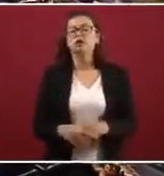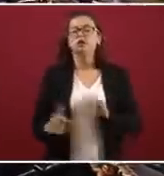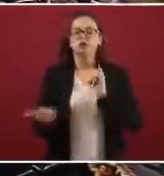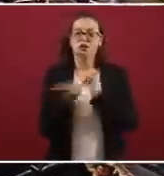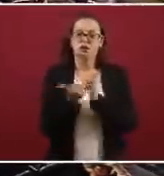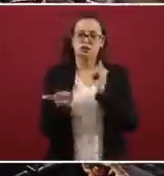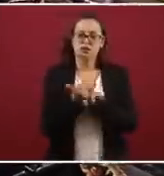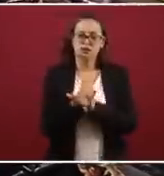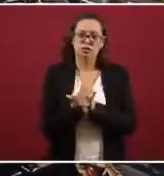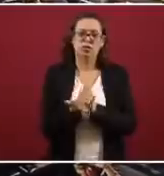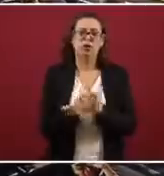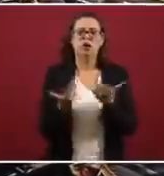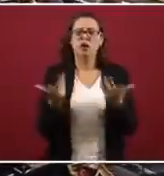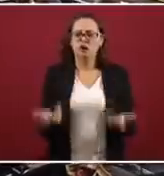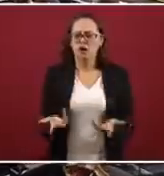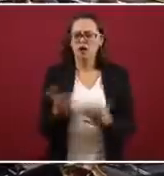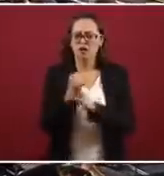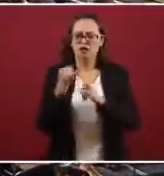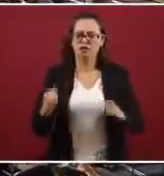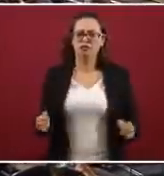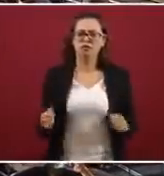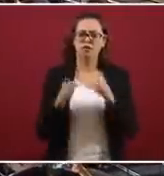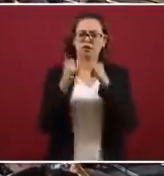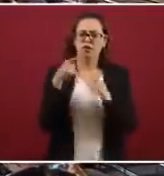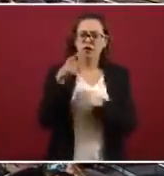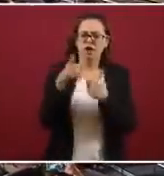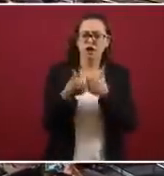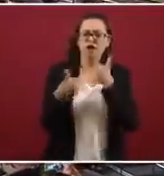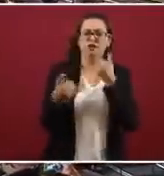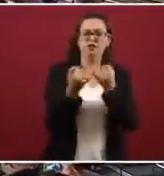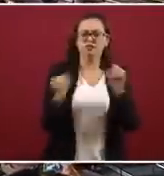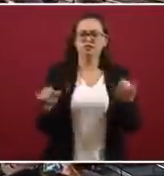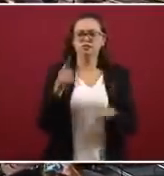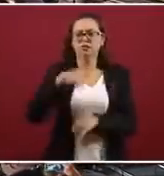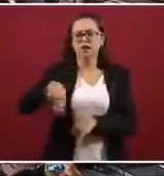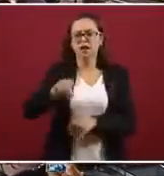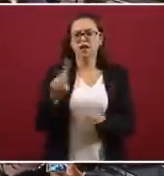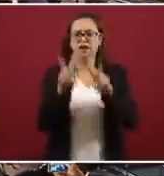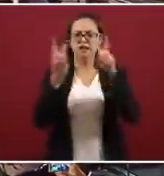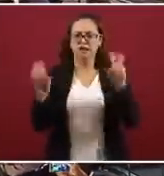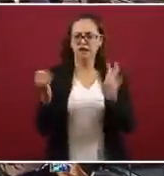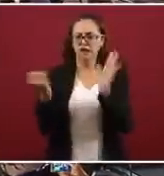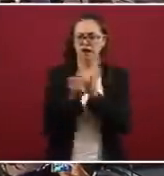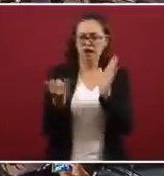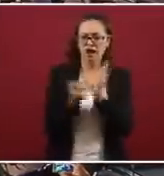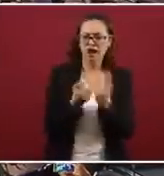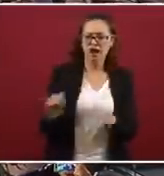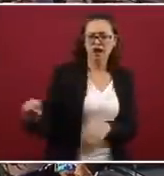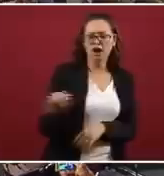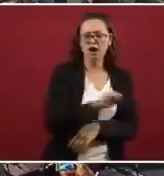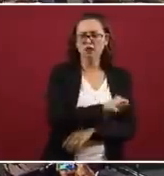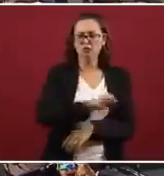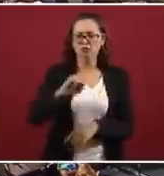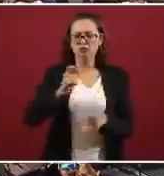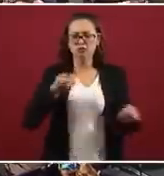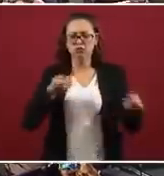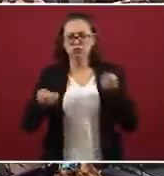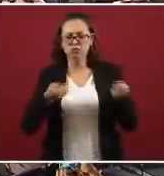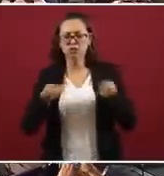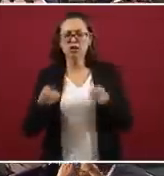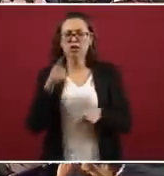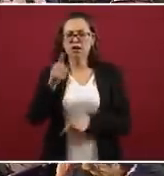consultar a un organismo autónomo que tiene que ver con el control de la inflación, que es el Banco de México.